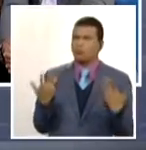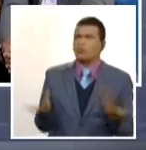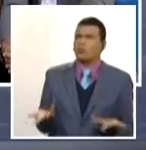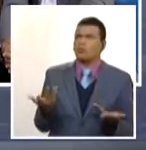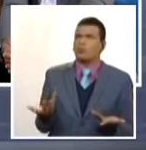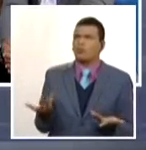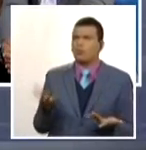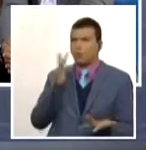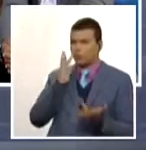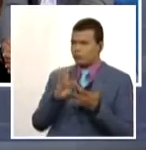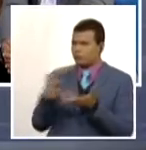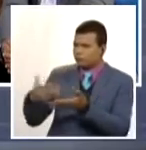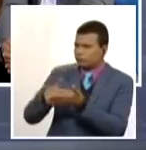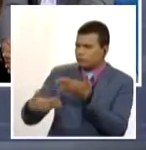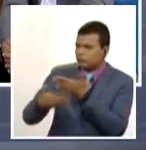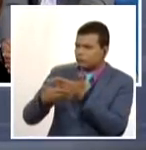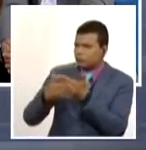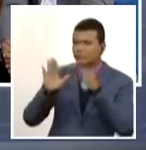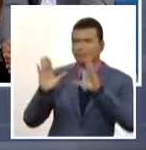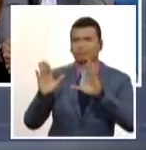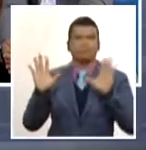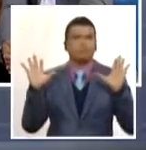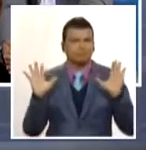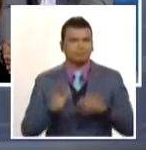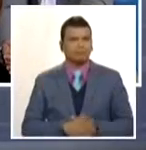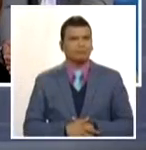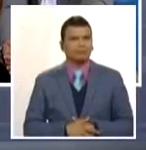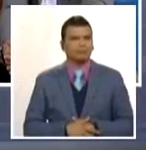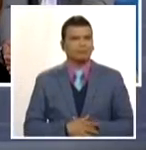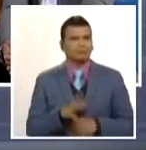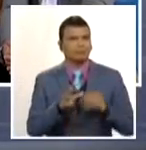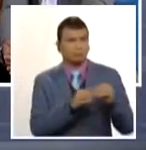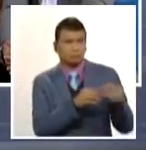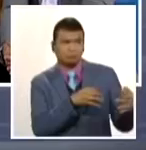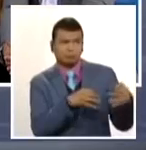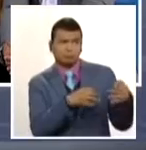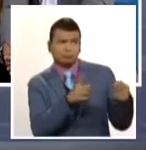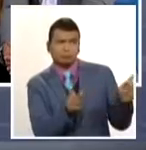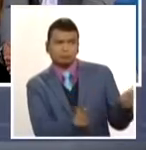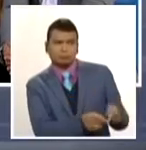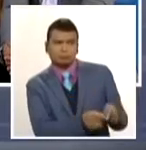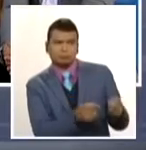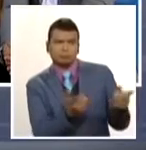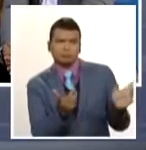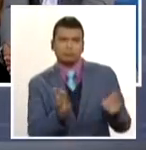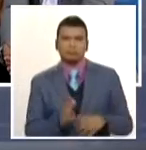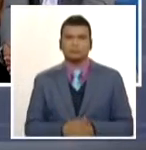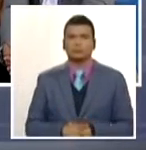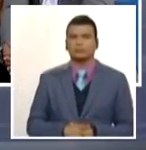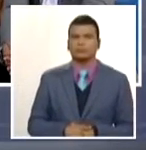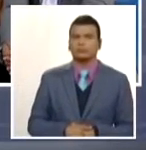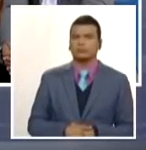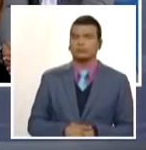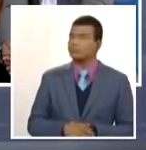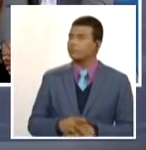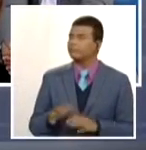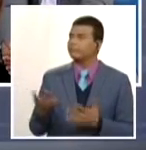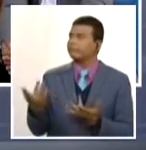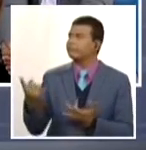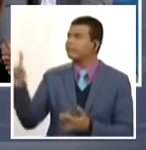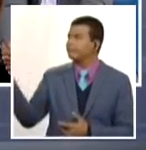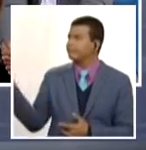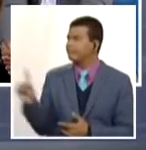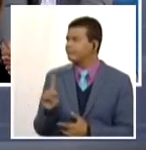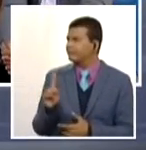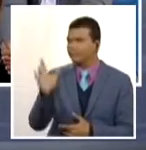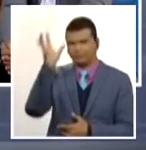qué consejo nos pueden dar los expertos sobre este tema? ¿Podemos mencionar algunos, algún tipo de personalidad, Mabel? No les sé decir todavía. Estoy esperando